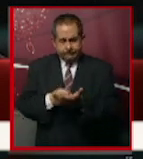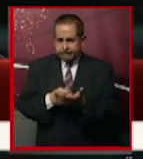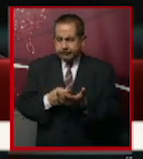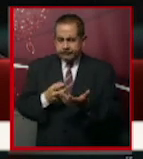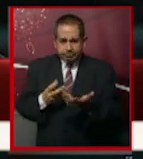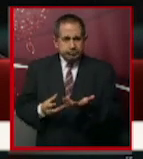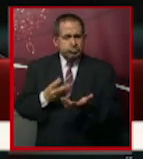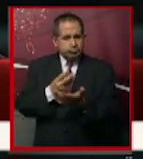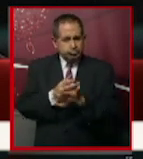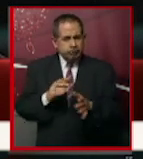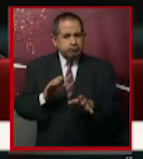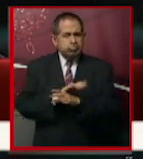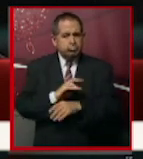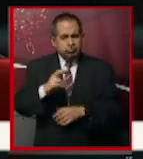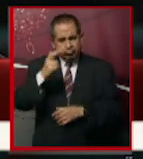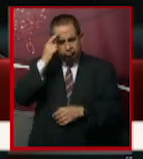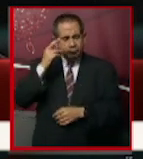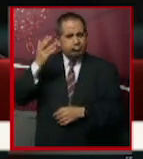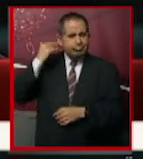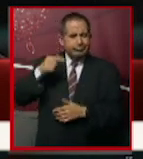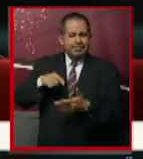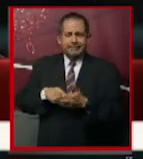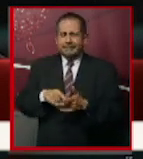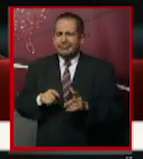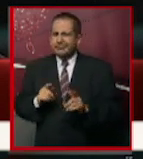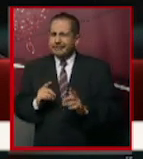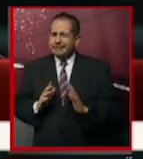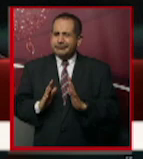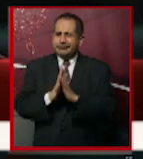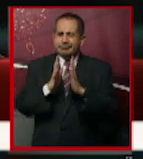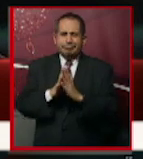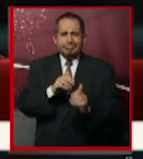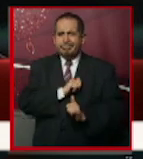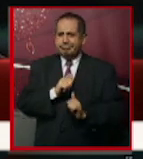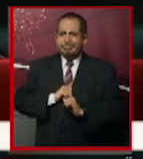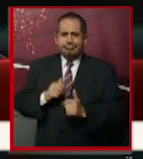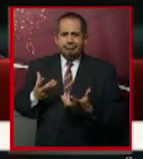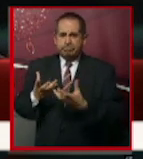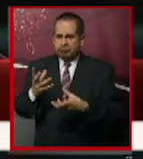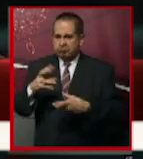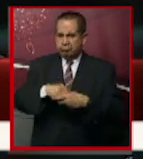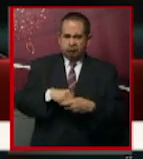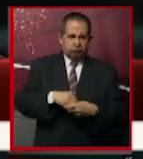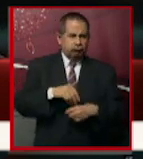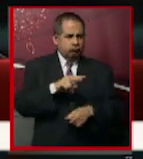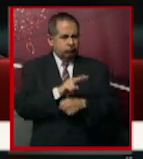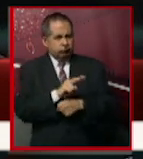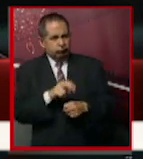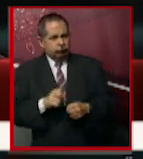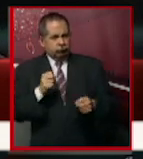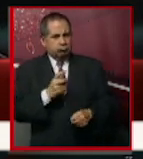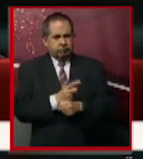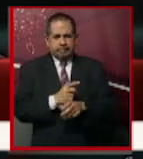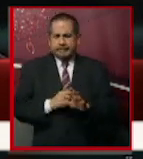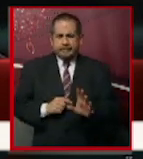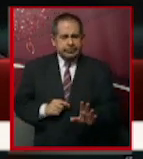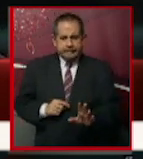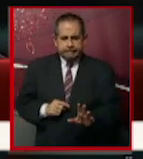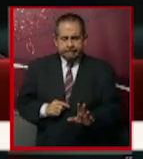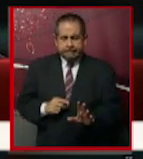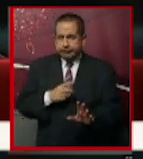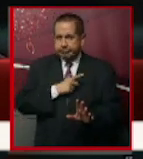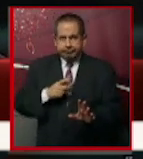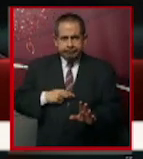subsana, sí, el vacío jurídico que había sobre la participación de las Fuerzas Armadas en tareas de seguridad pública, pero no